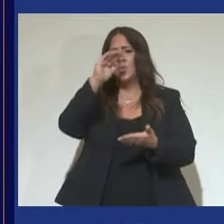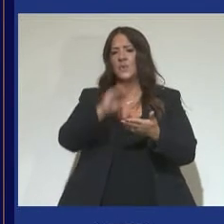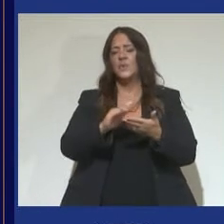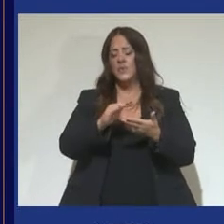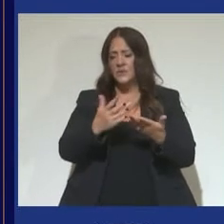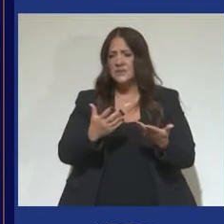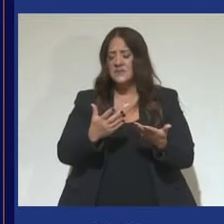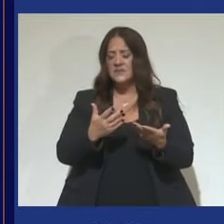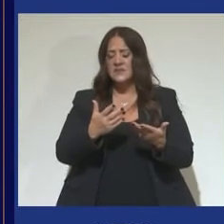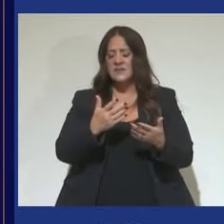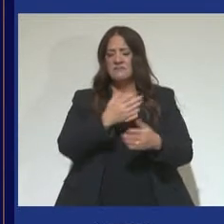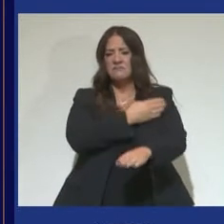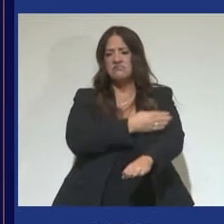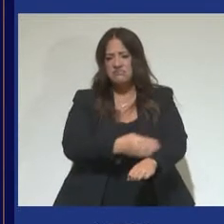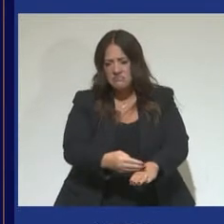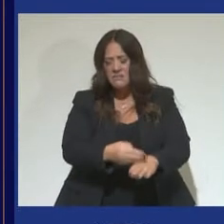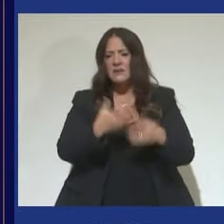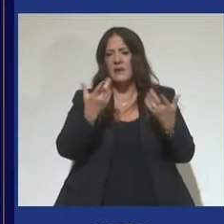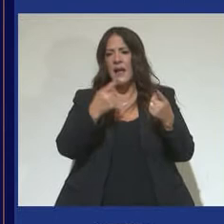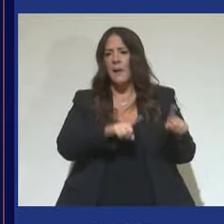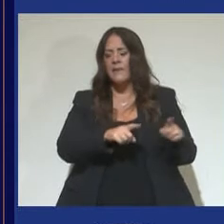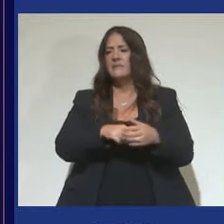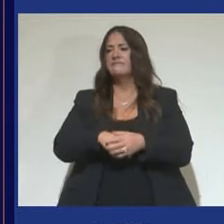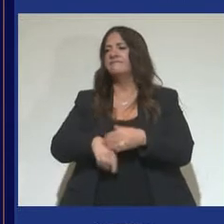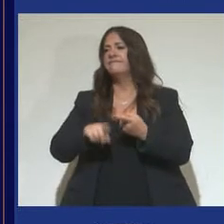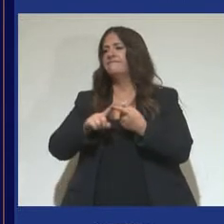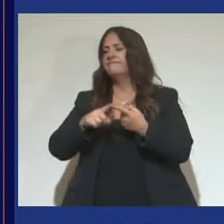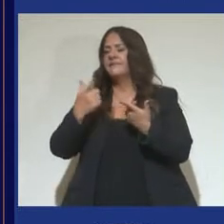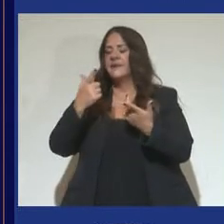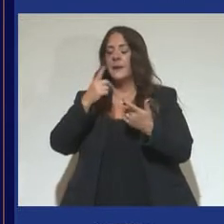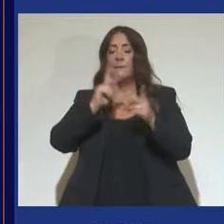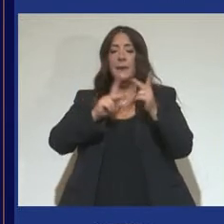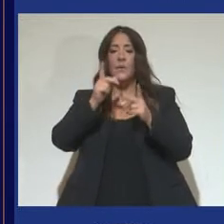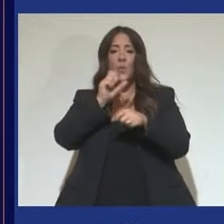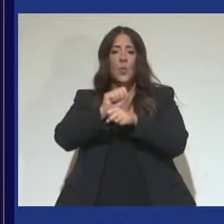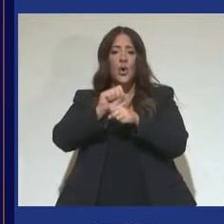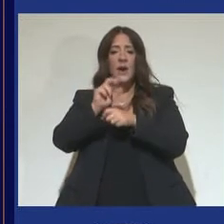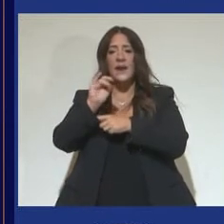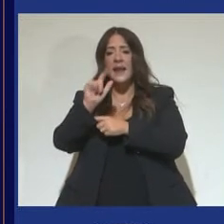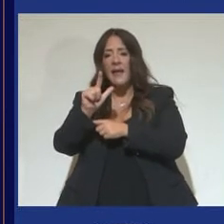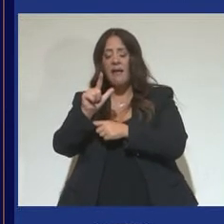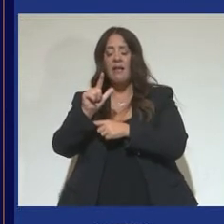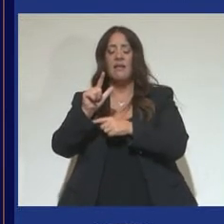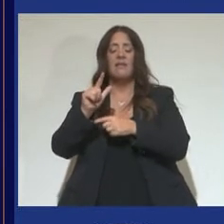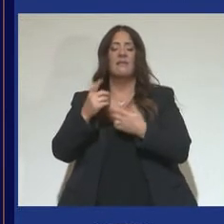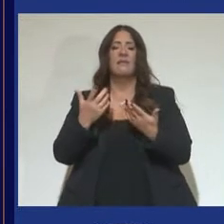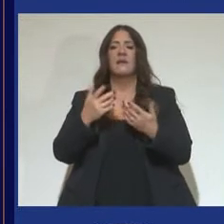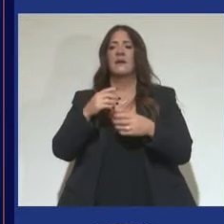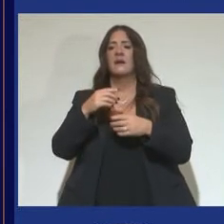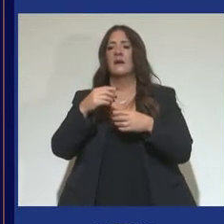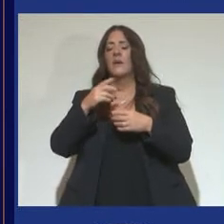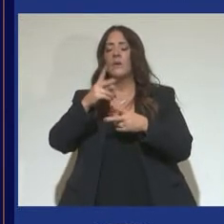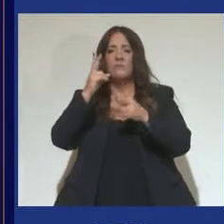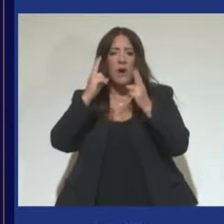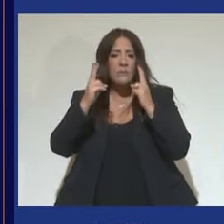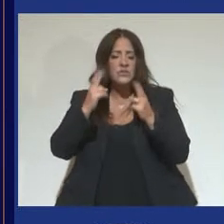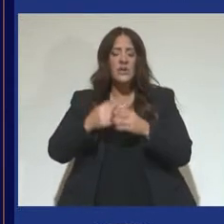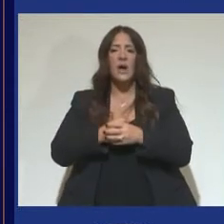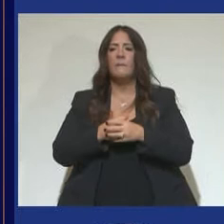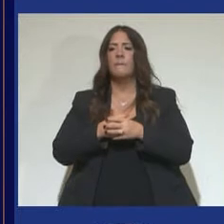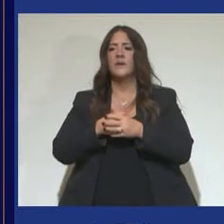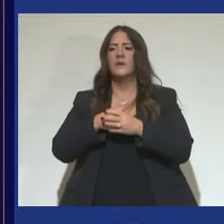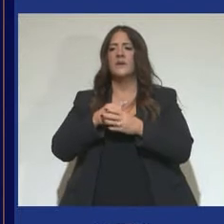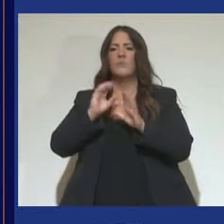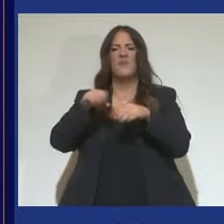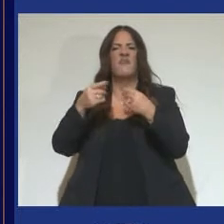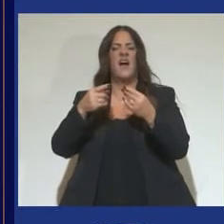recesión los manicuristas barberos gente que trabaja en esa industria